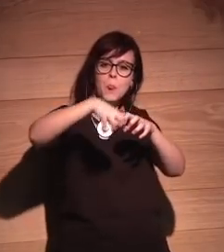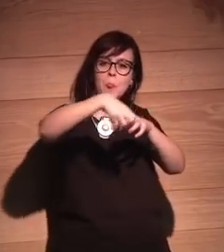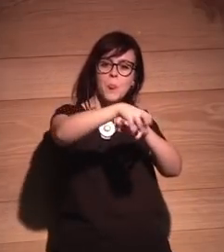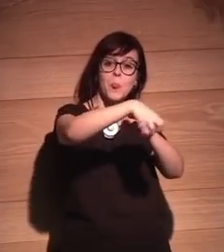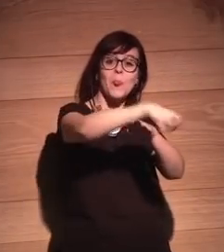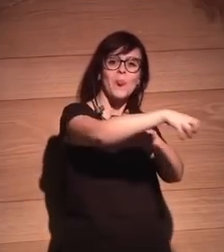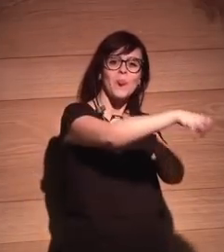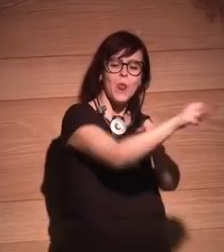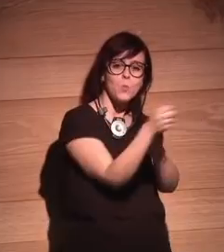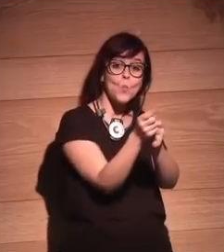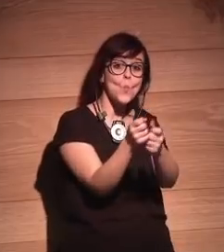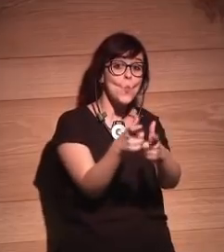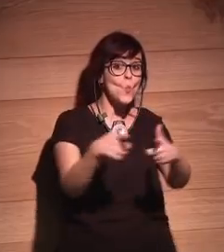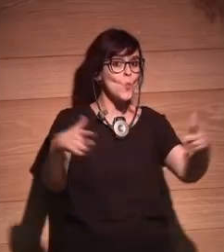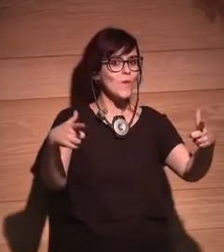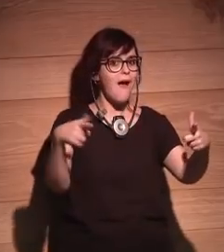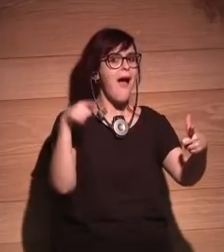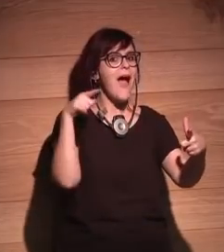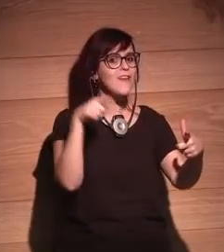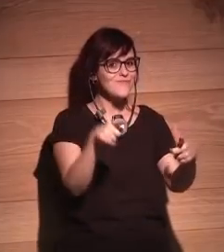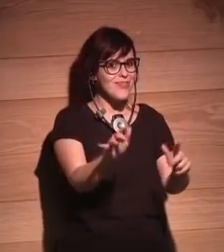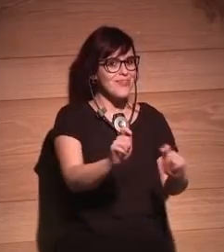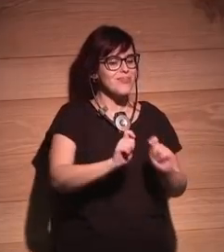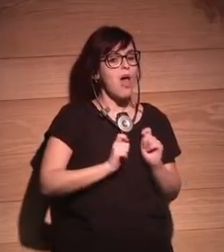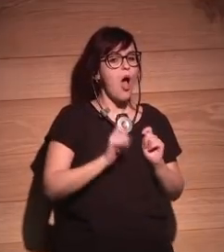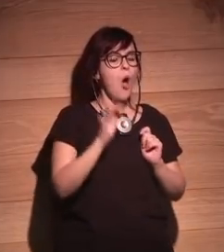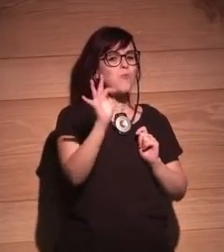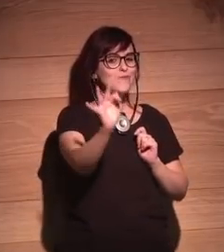Y es lo que me da optimismo.